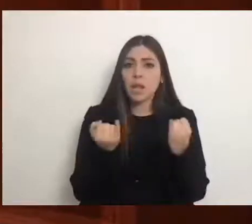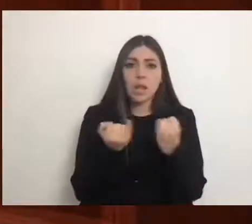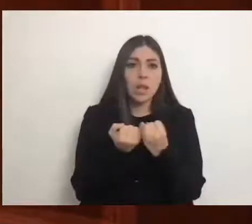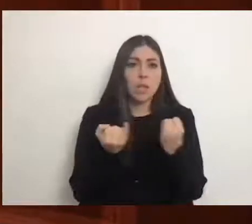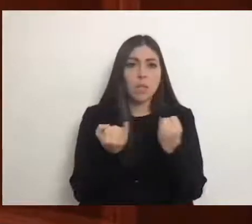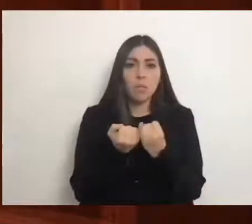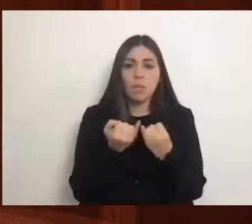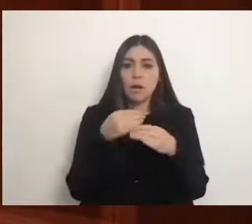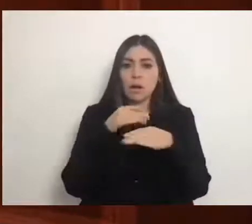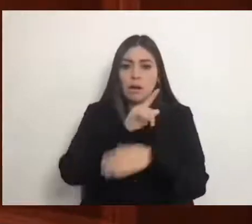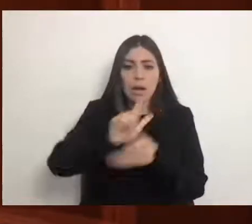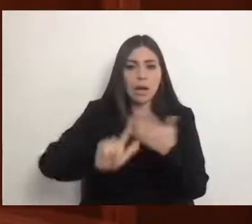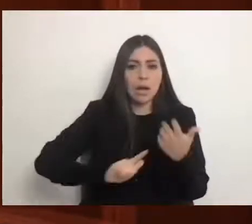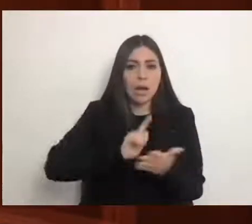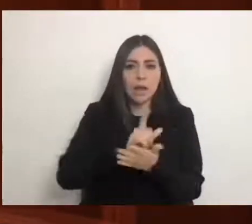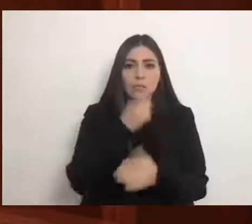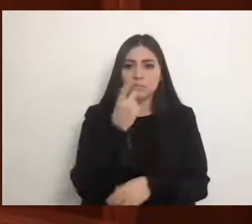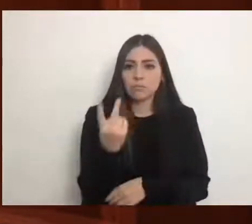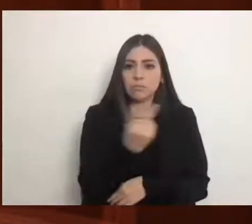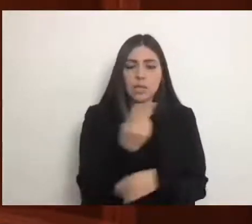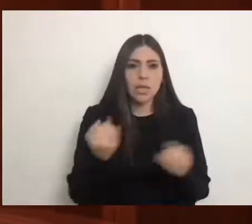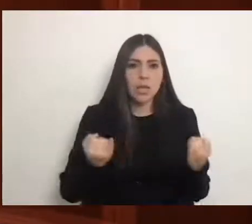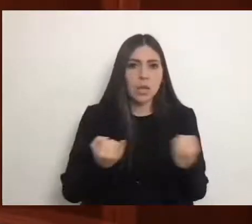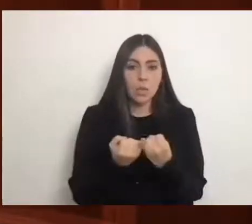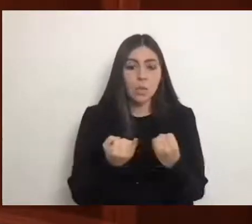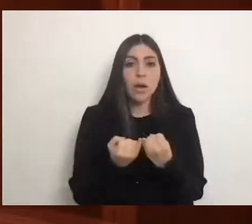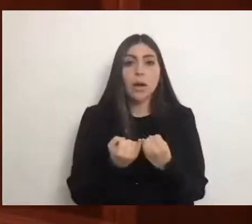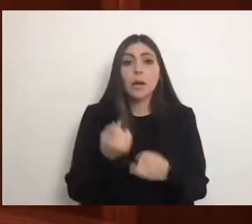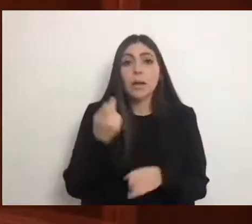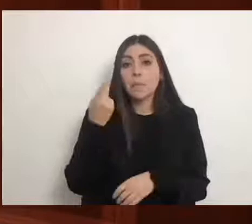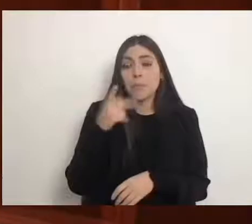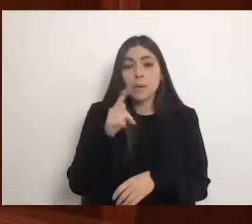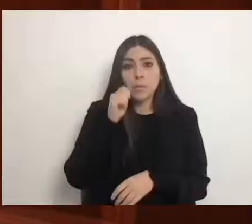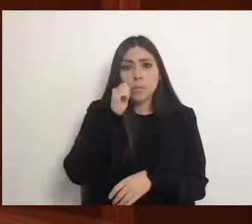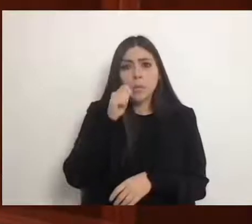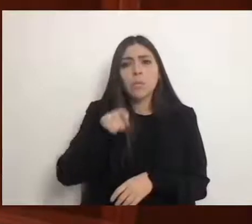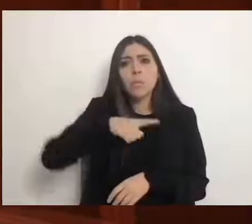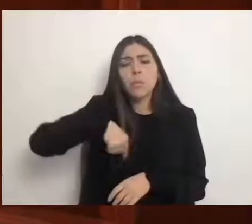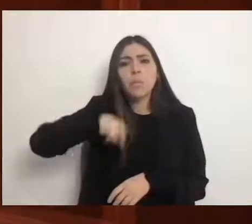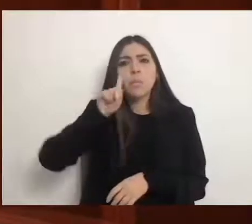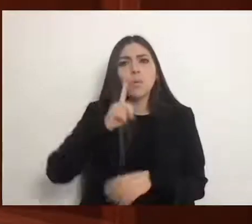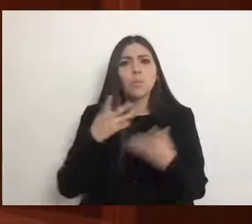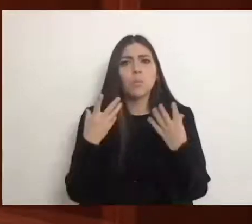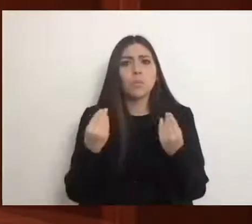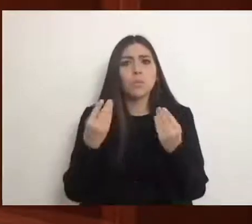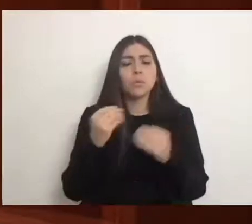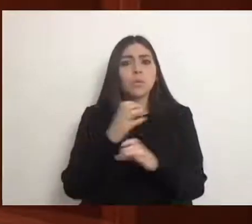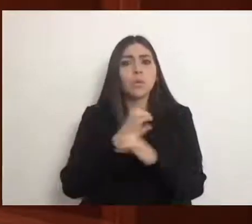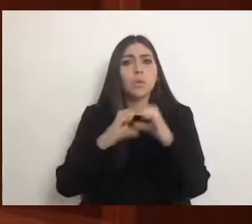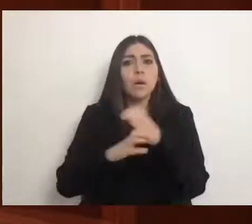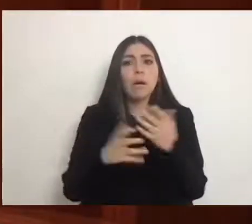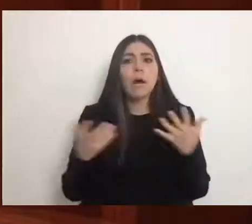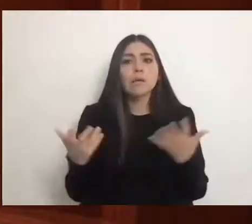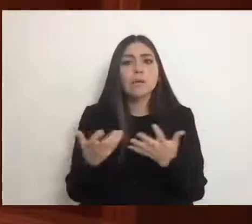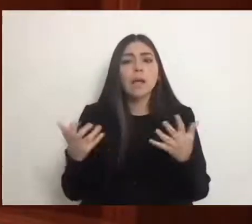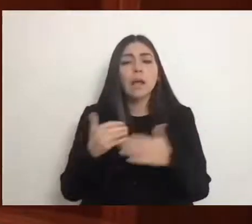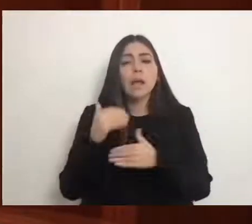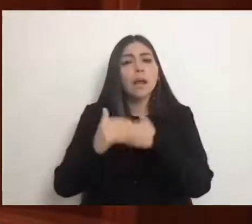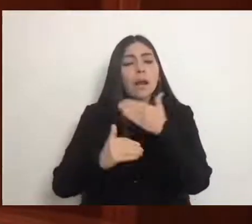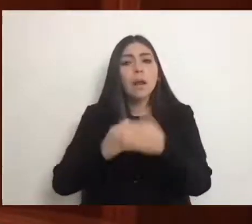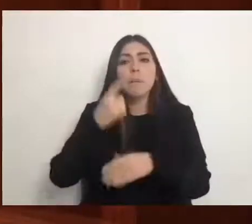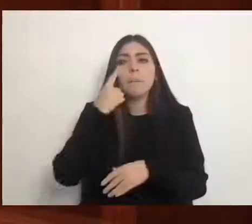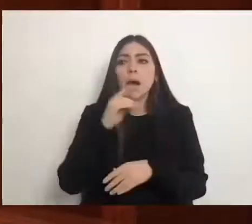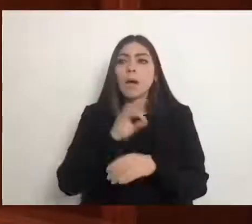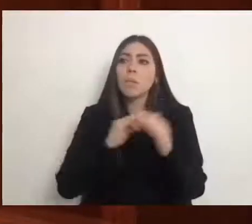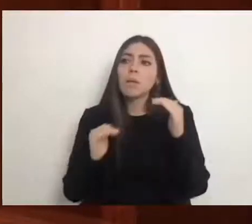de esto, las mujeres hemos tenido que emprender una serie de acciones para generar esa condición de igualdad. En la